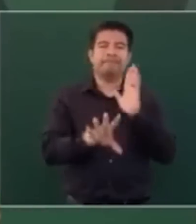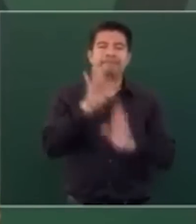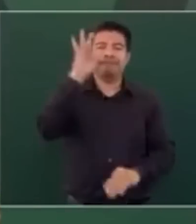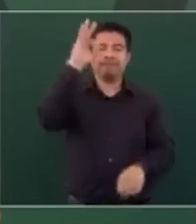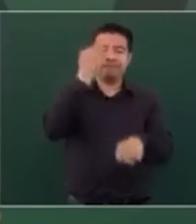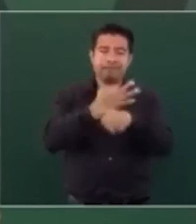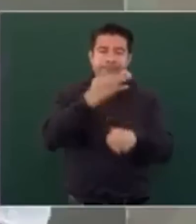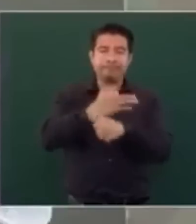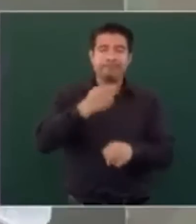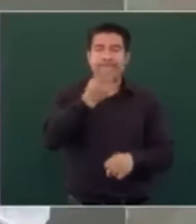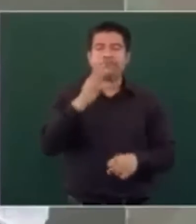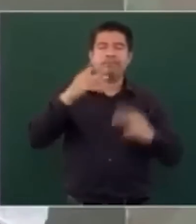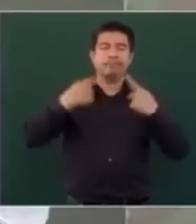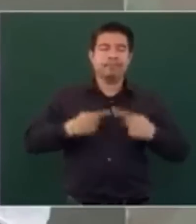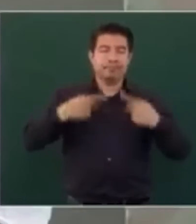gente está muy consciente.